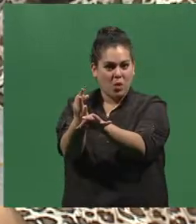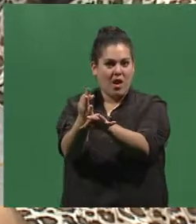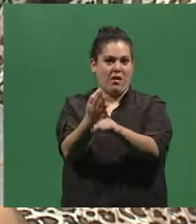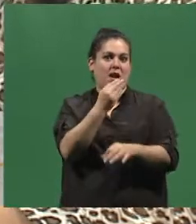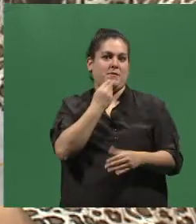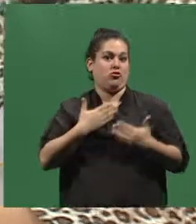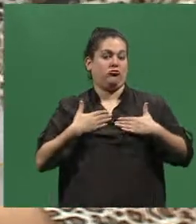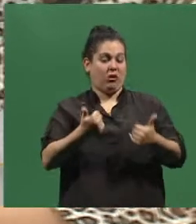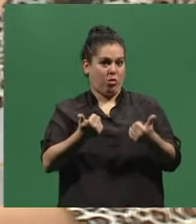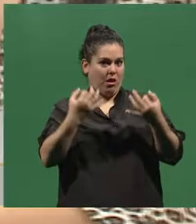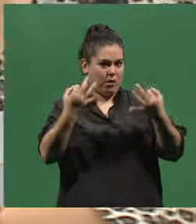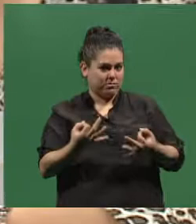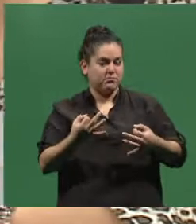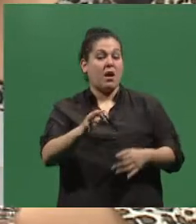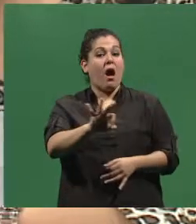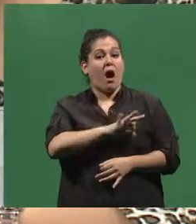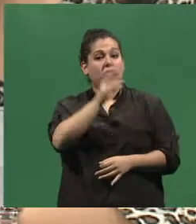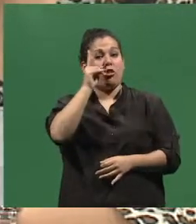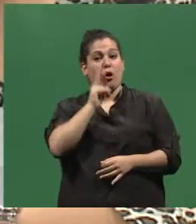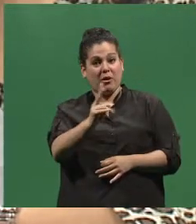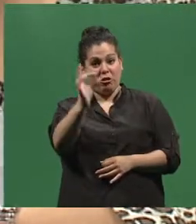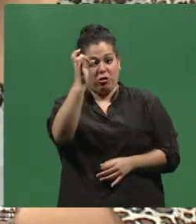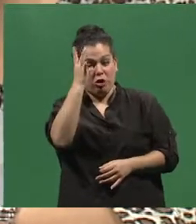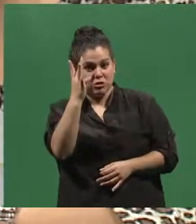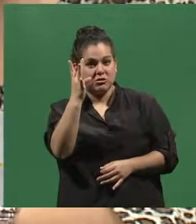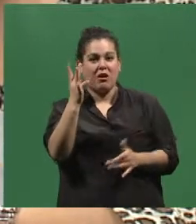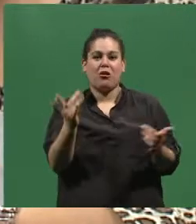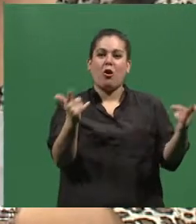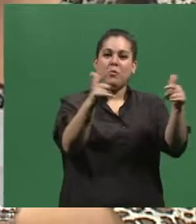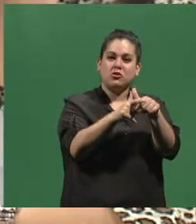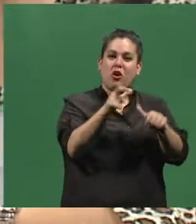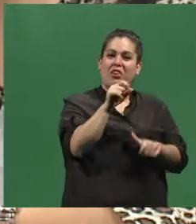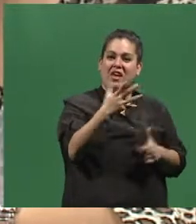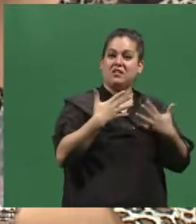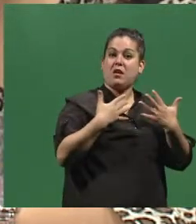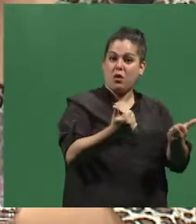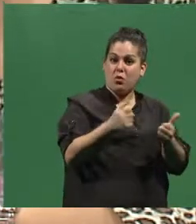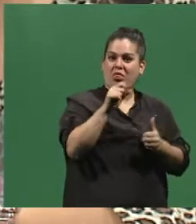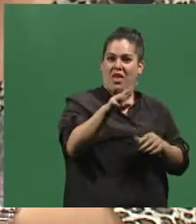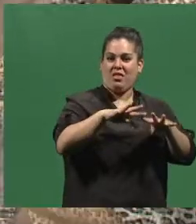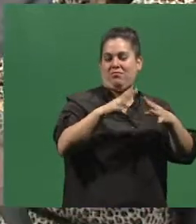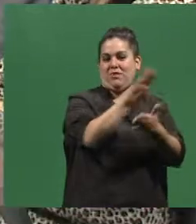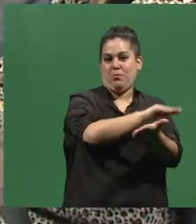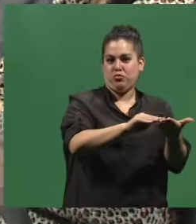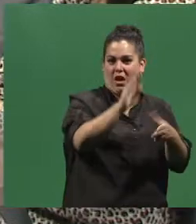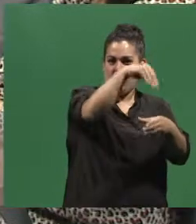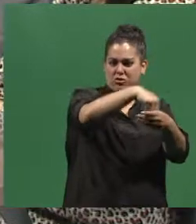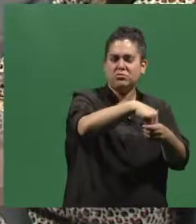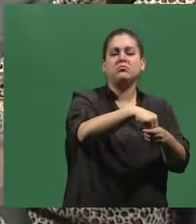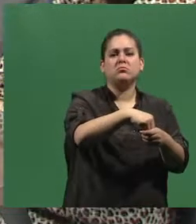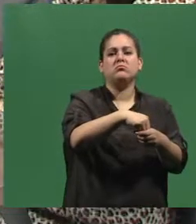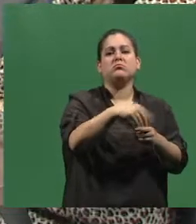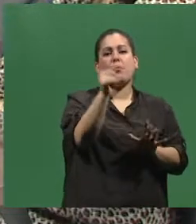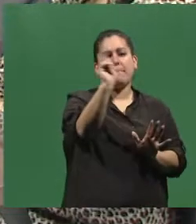alimentación saludable, en el año 2012 la Comisión de Salud de la Cámara de Diputados estuvo trabajando